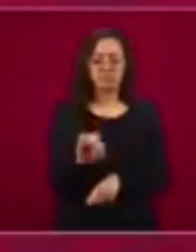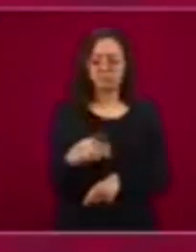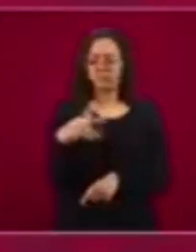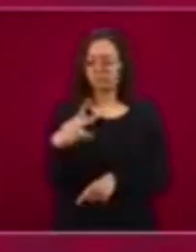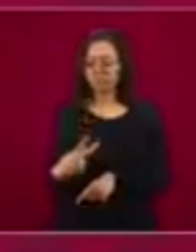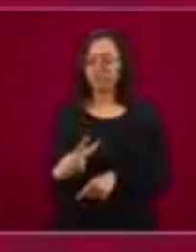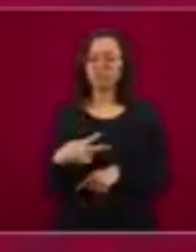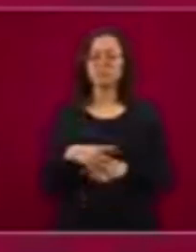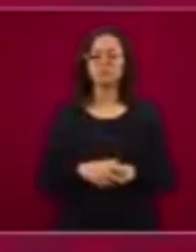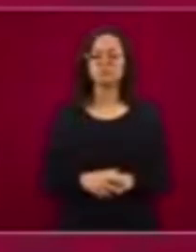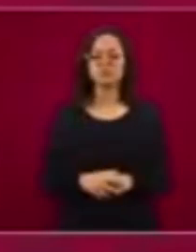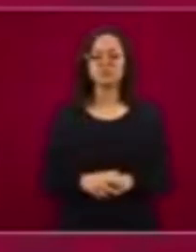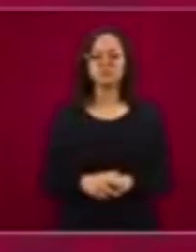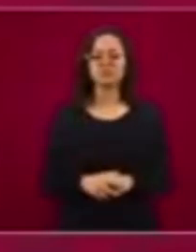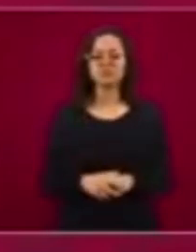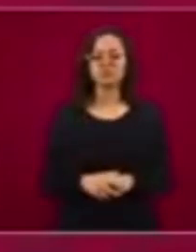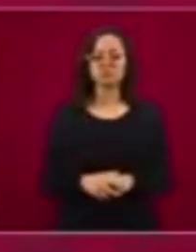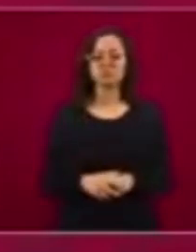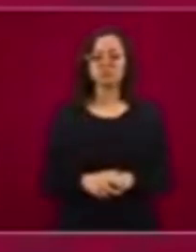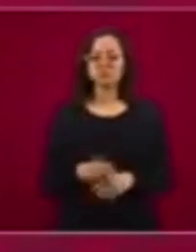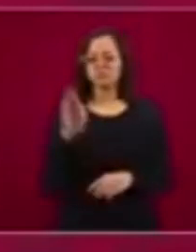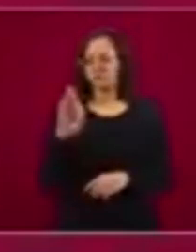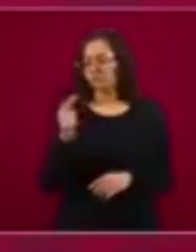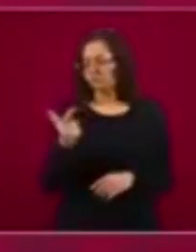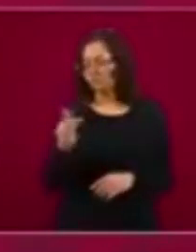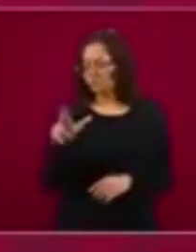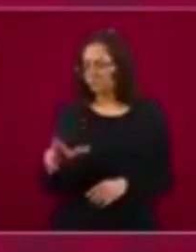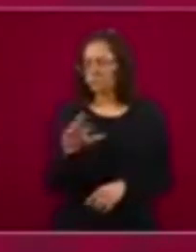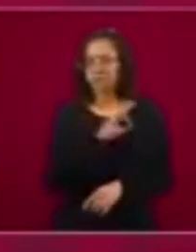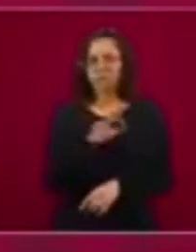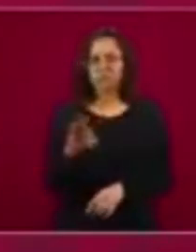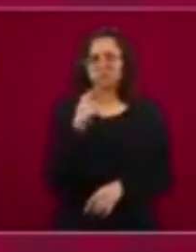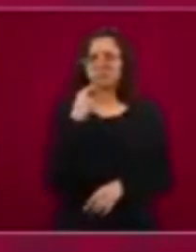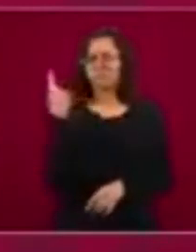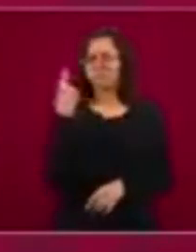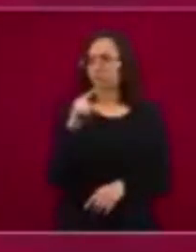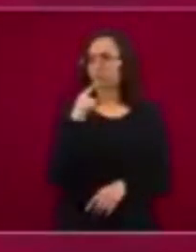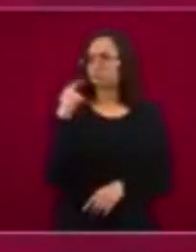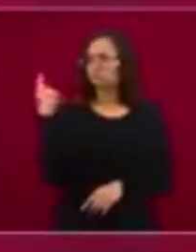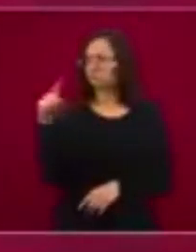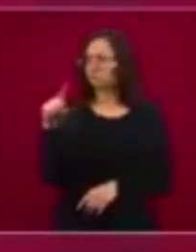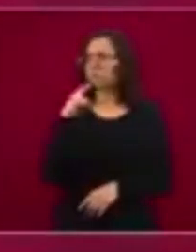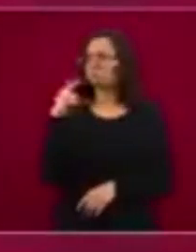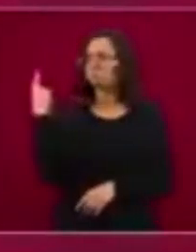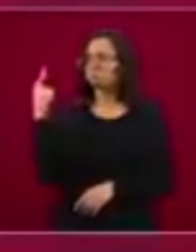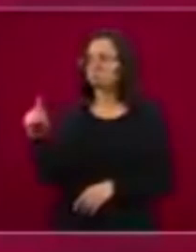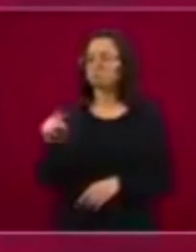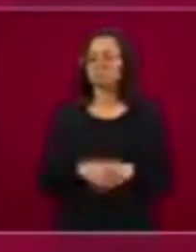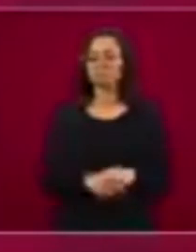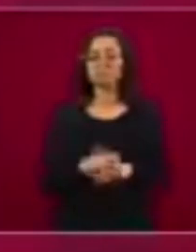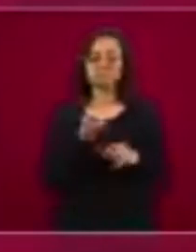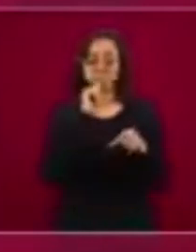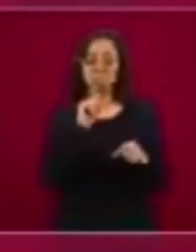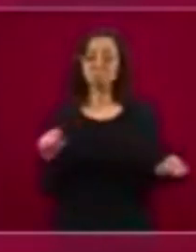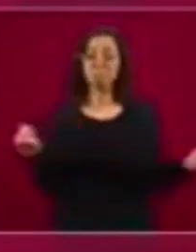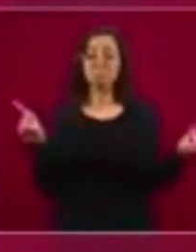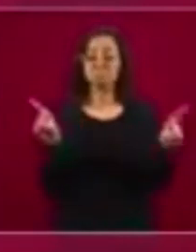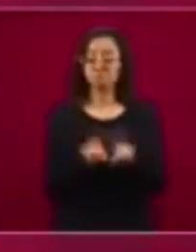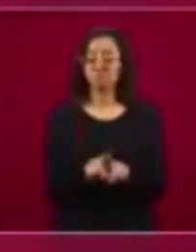la Fiscalía General de la República y, desde luego,